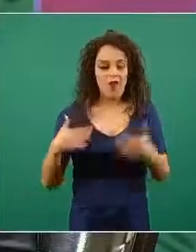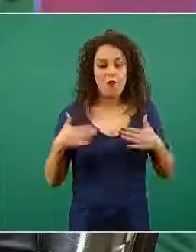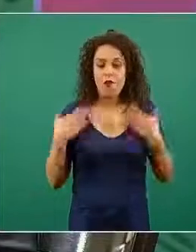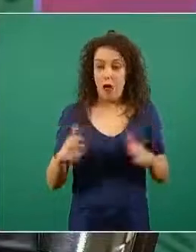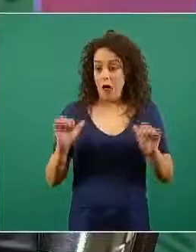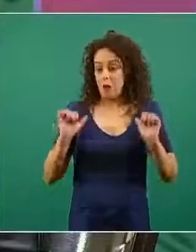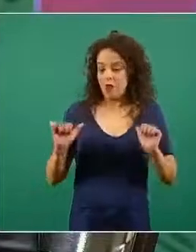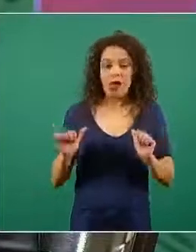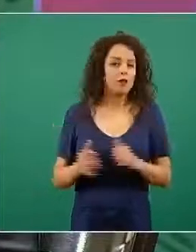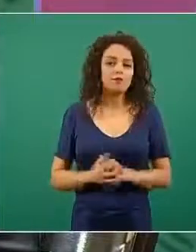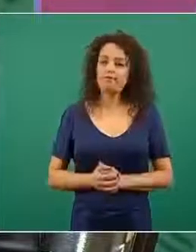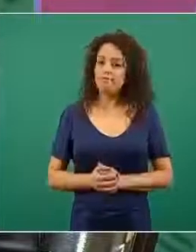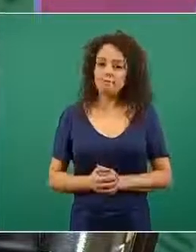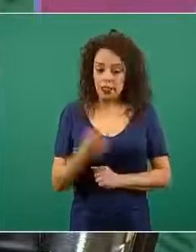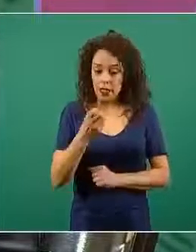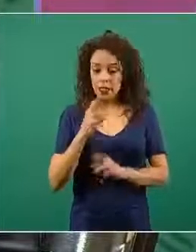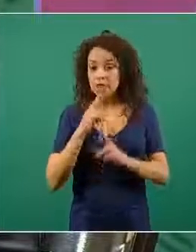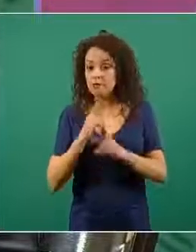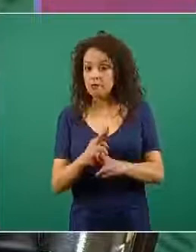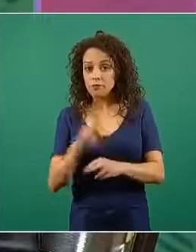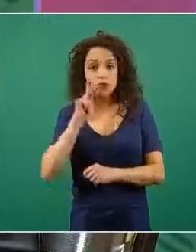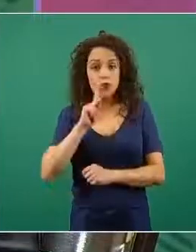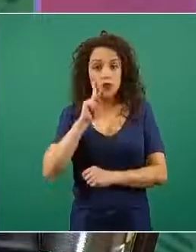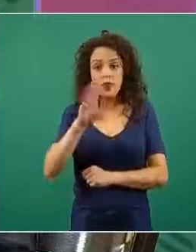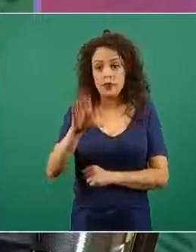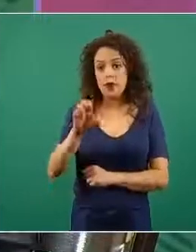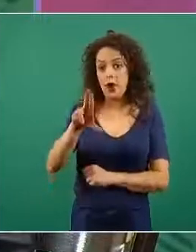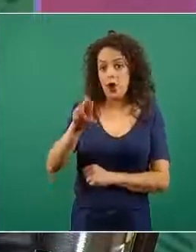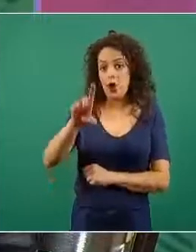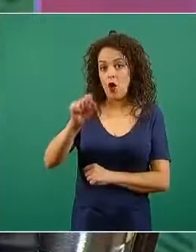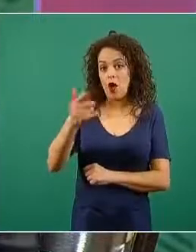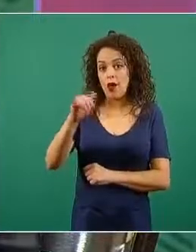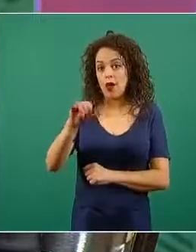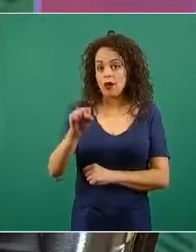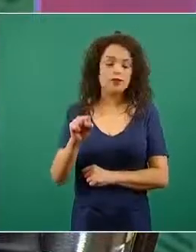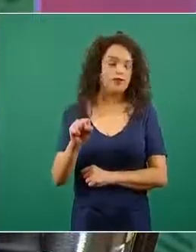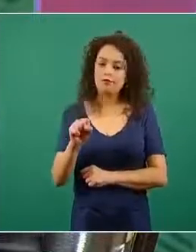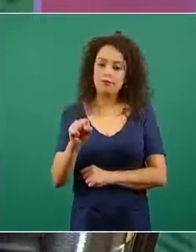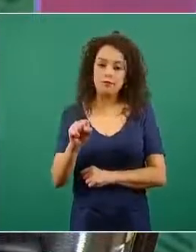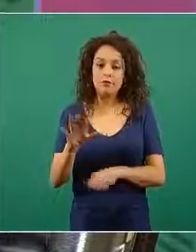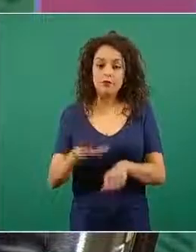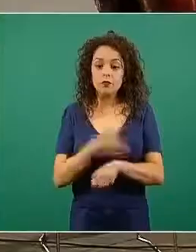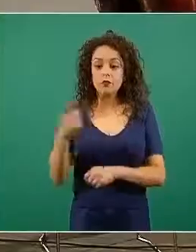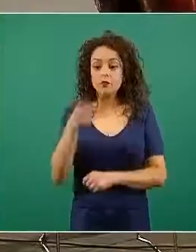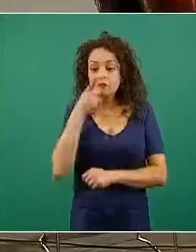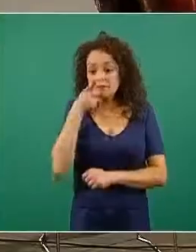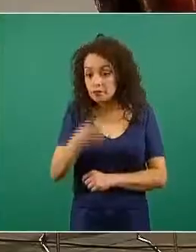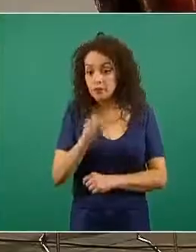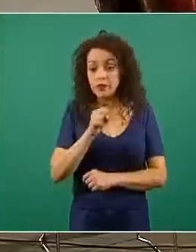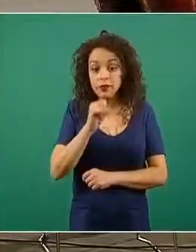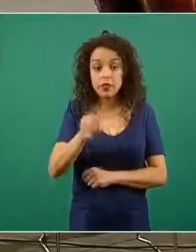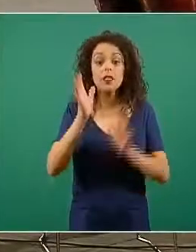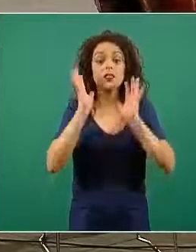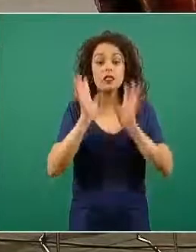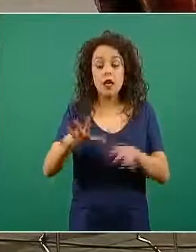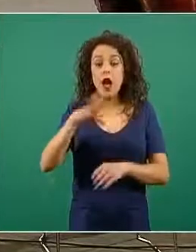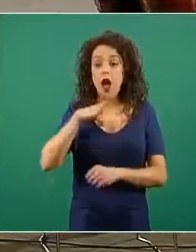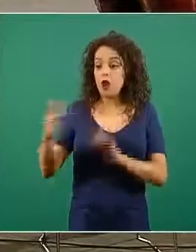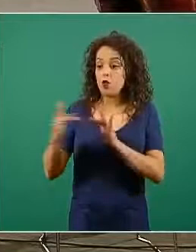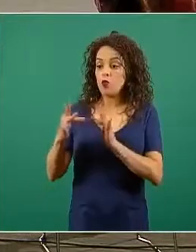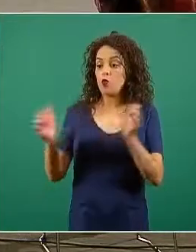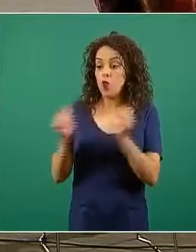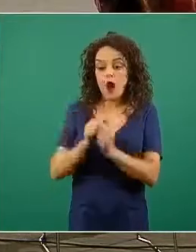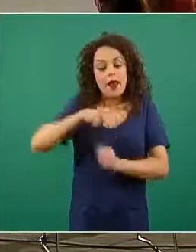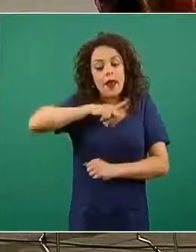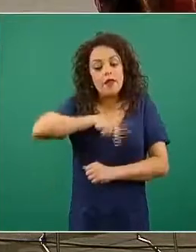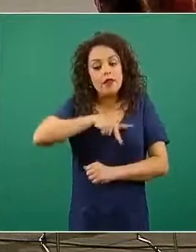esos resultados, de esas pruebas serológicas. Lo único que nos van a decir es si ya tuviste contacto con